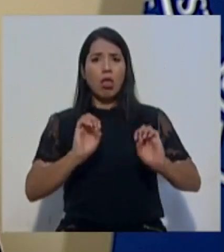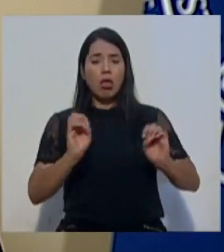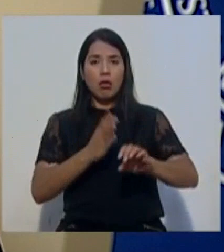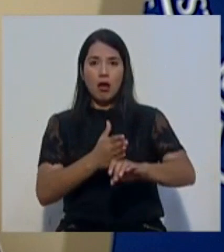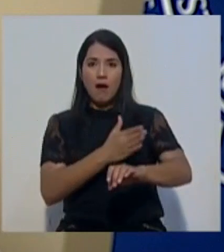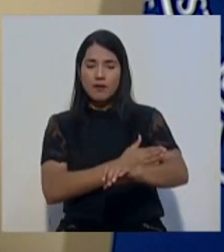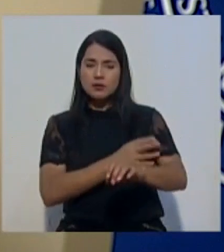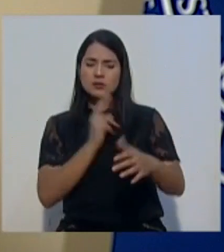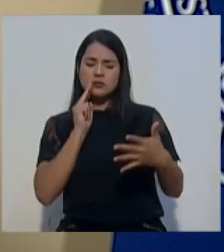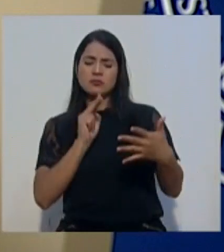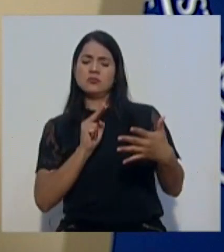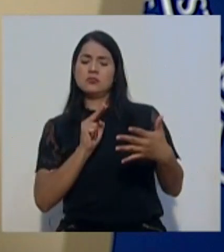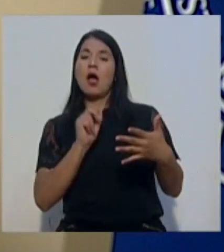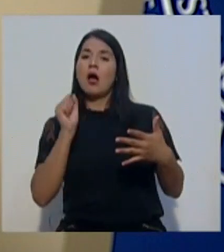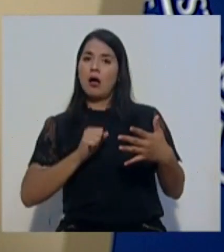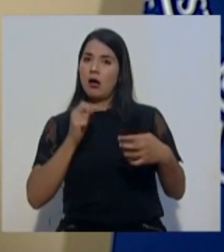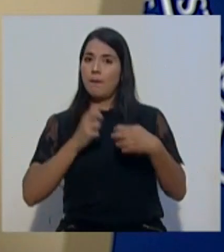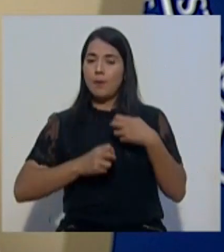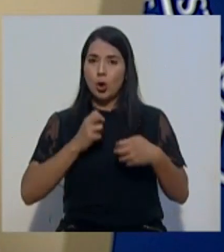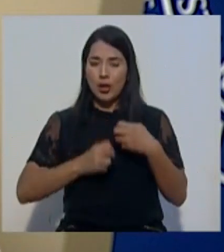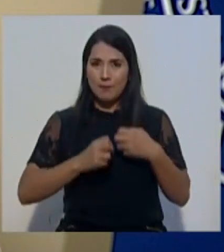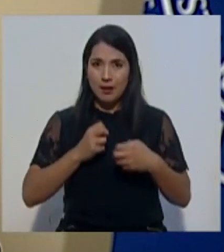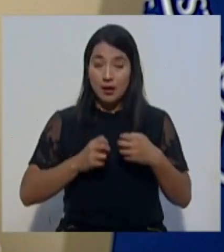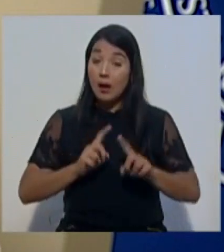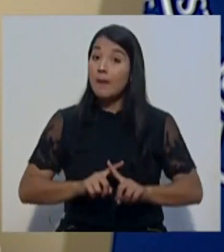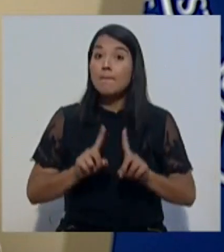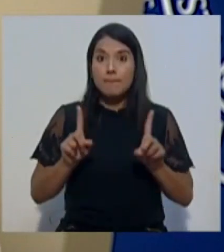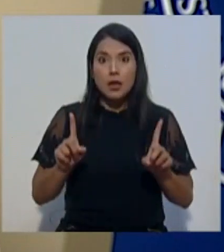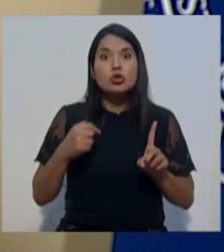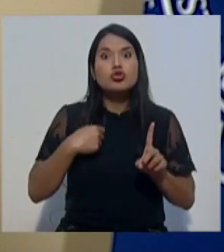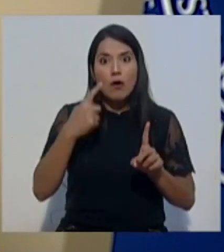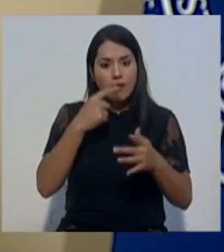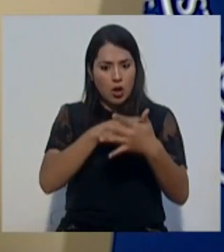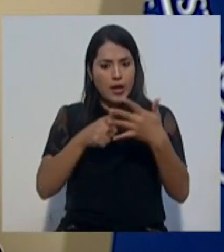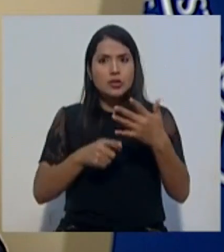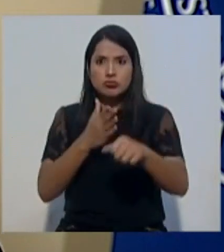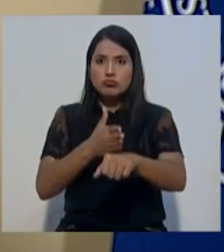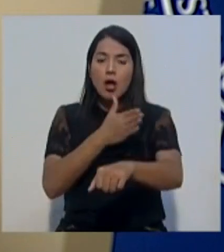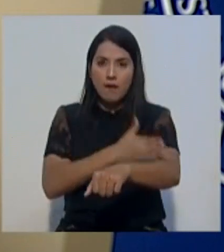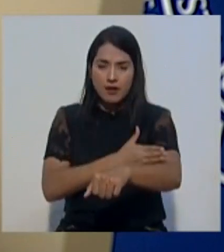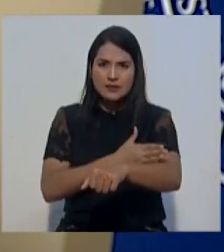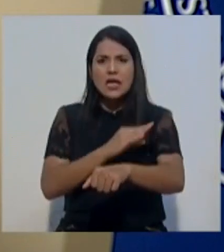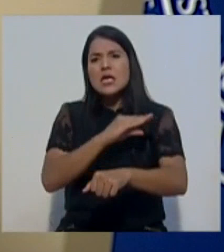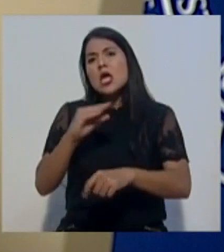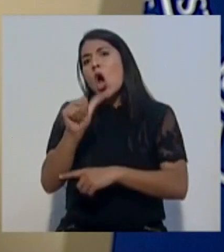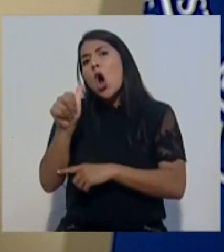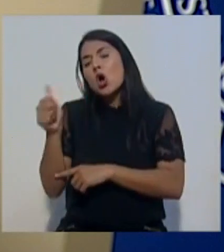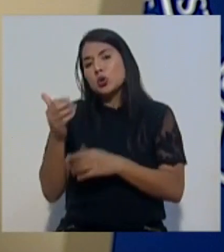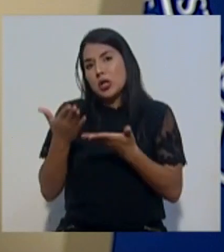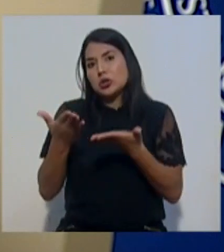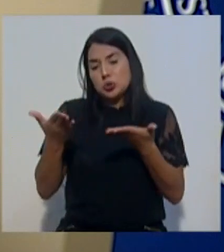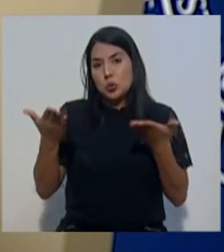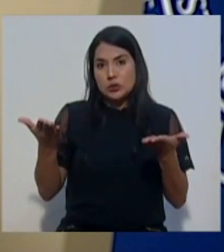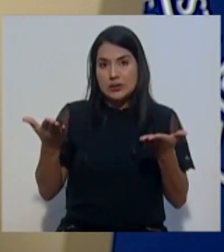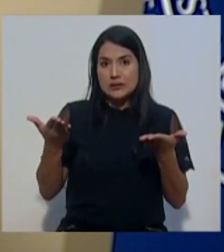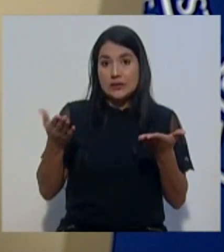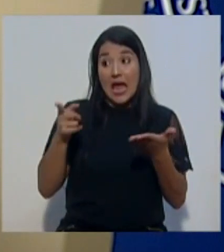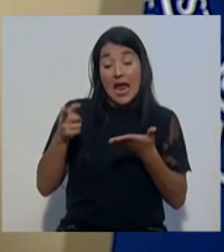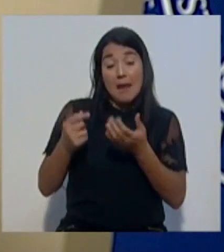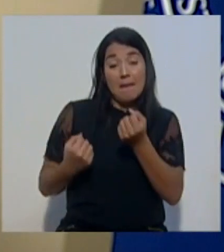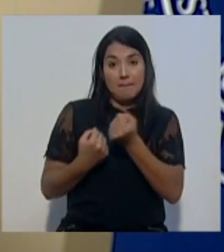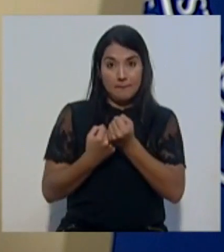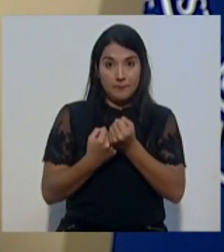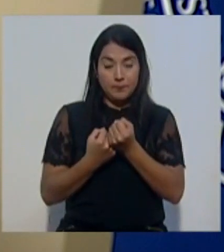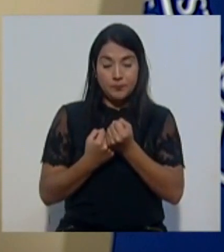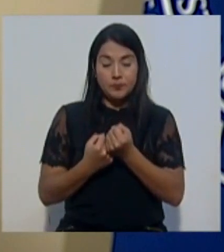sí habría un problema. No obstante, yo veo un avance importante en eso, más otras cosas en que me